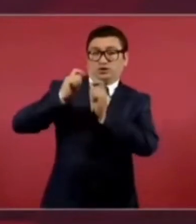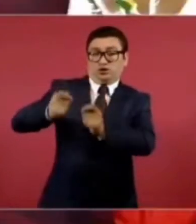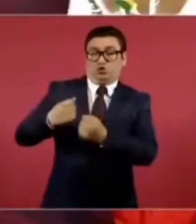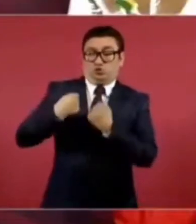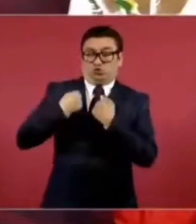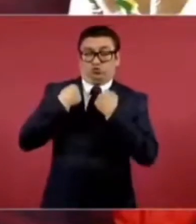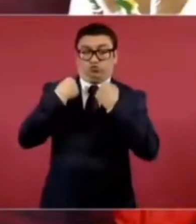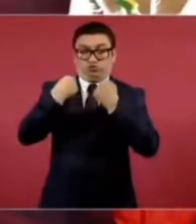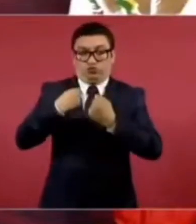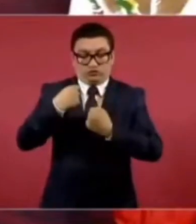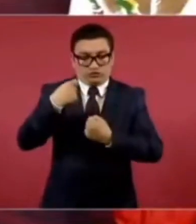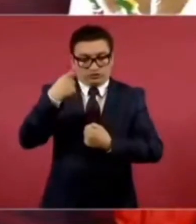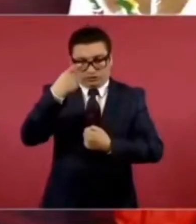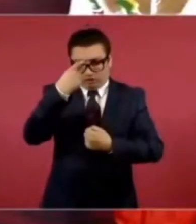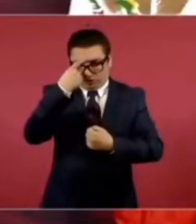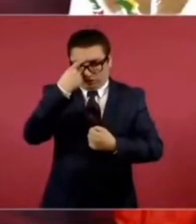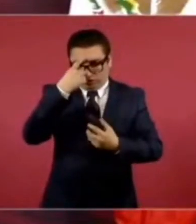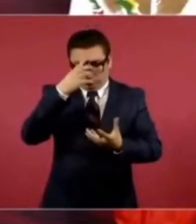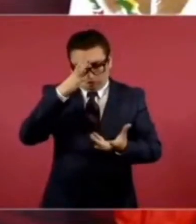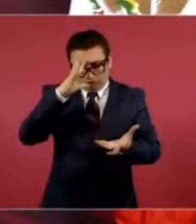tiende a corromper.